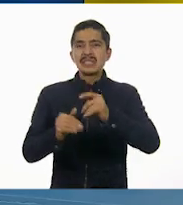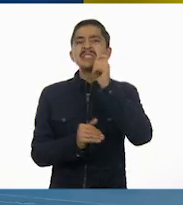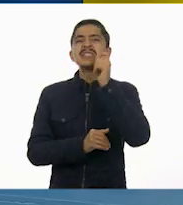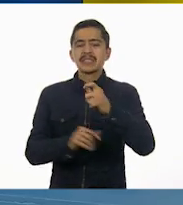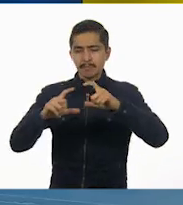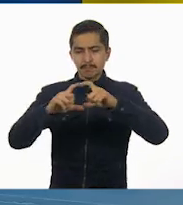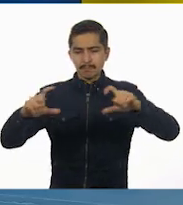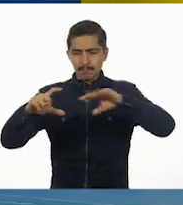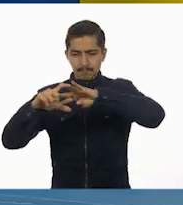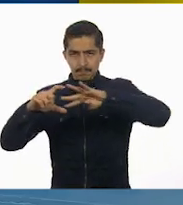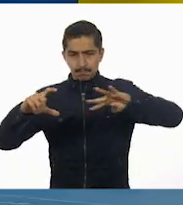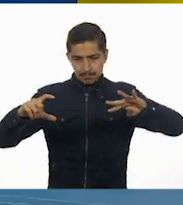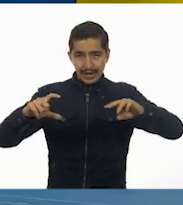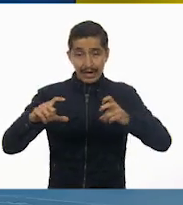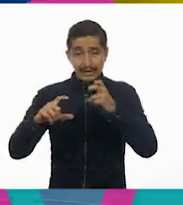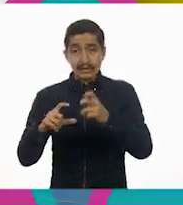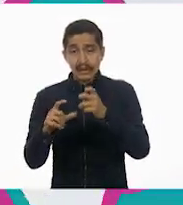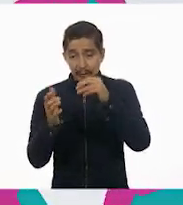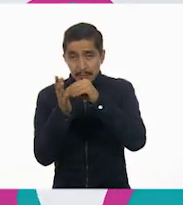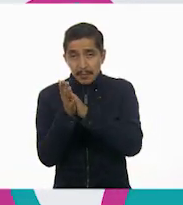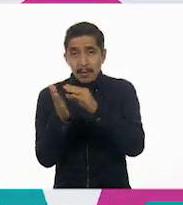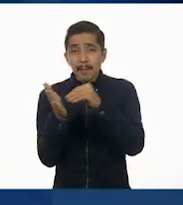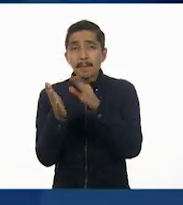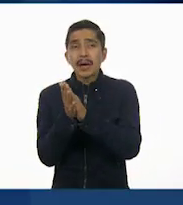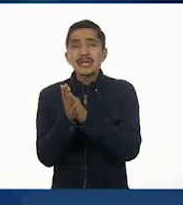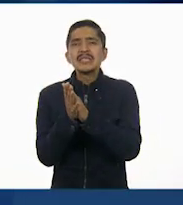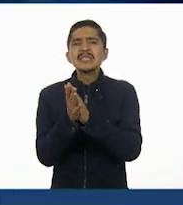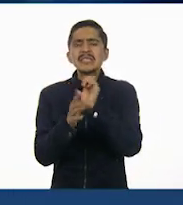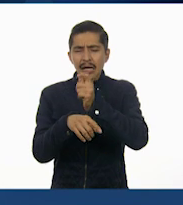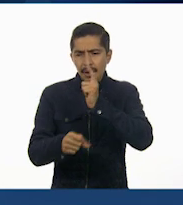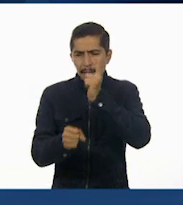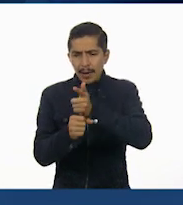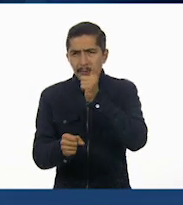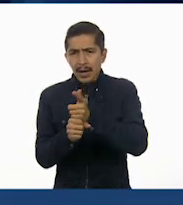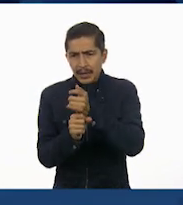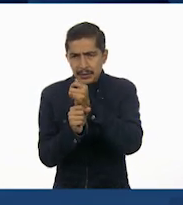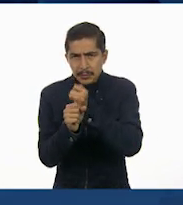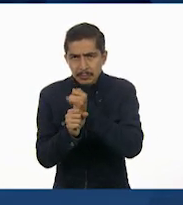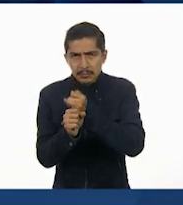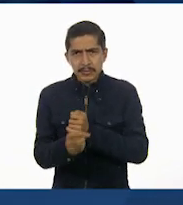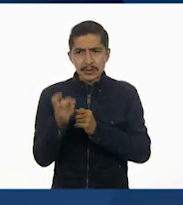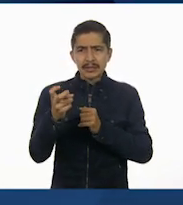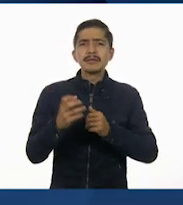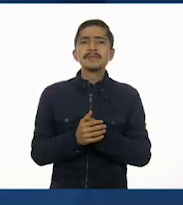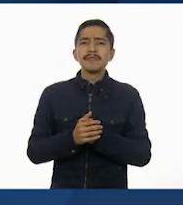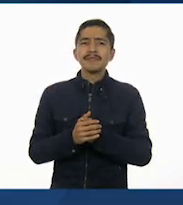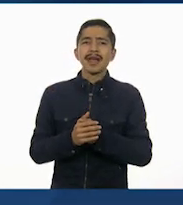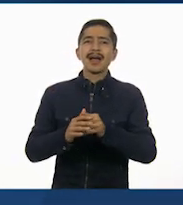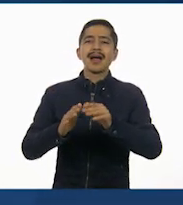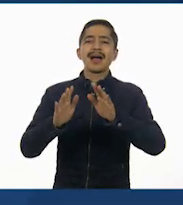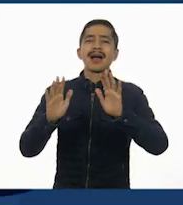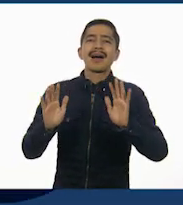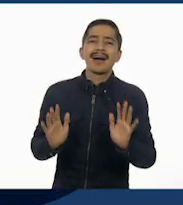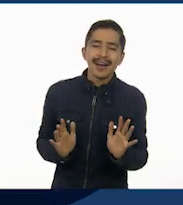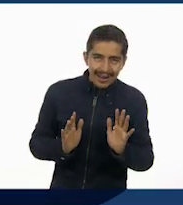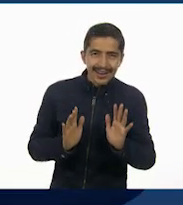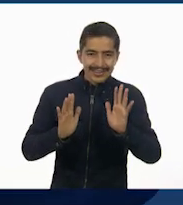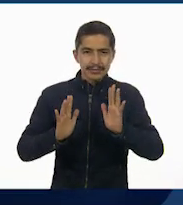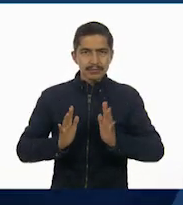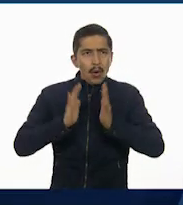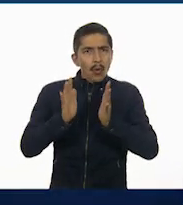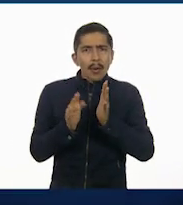ficha mixta en la cual registramos lo encontrado en nuestra investigación. Me sorprendió saber que los